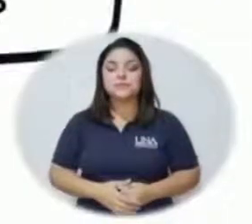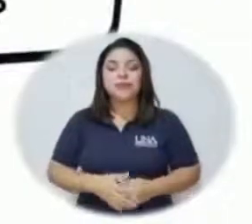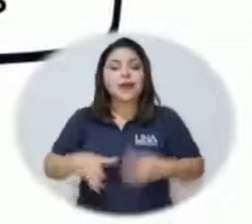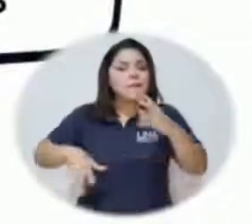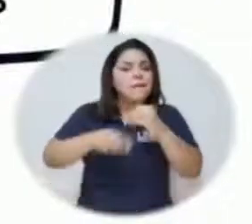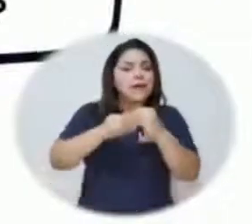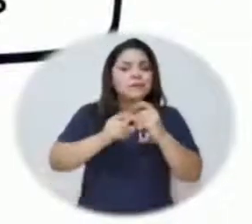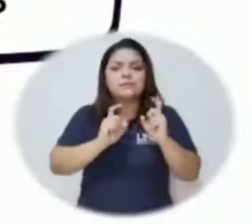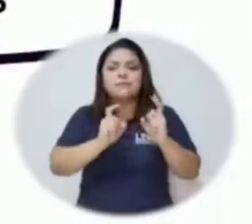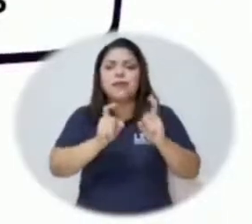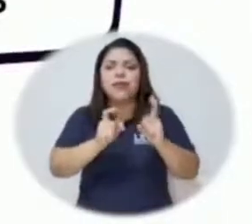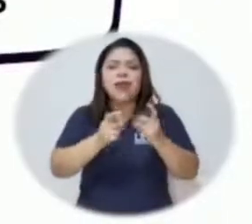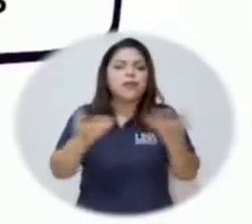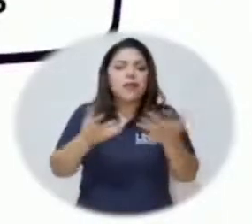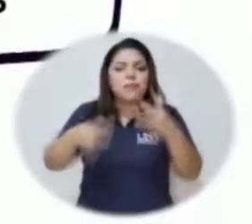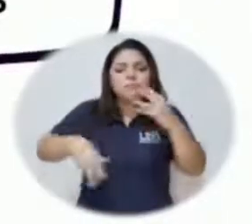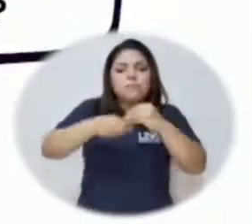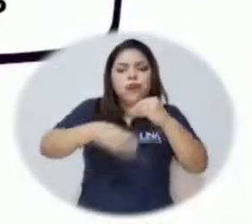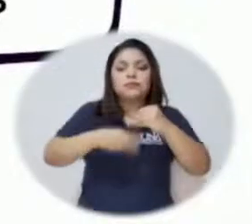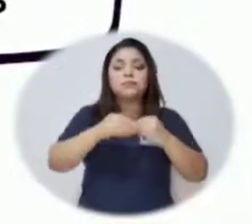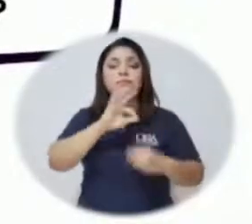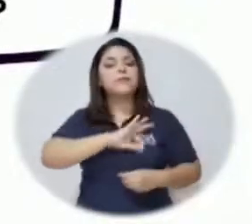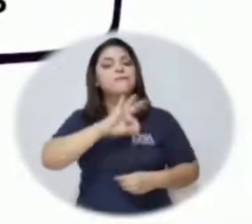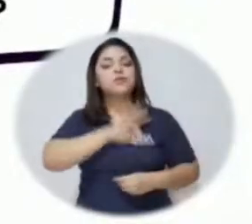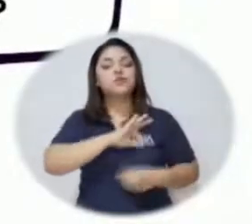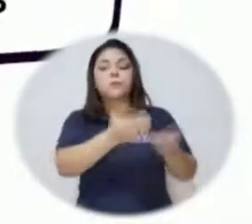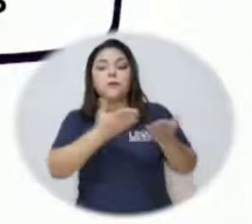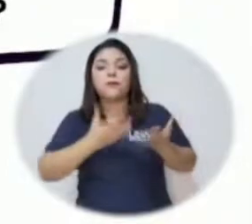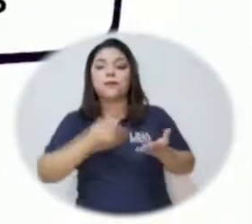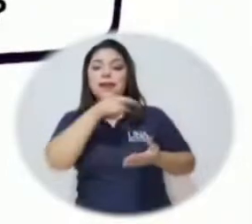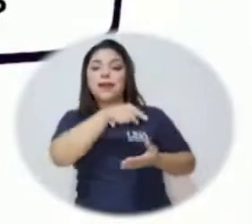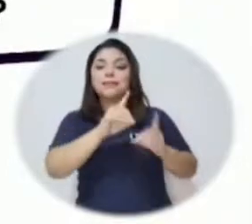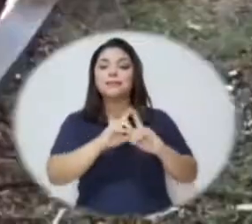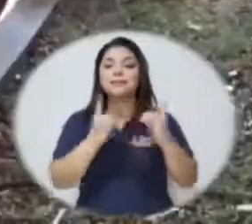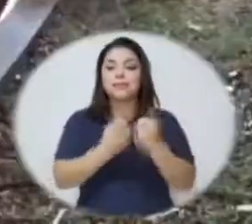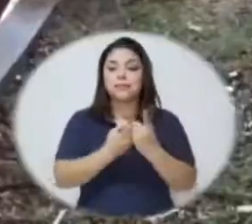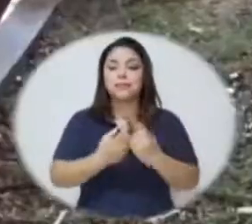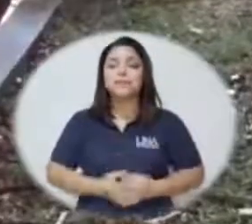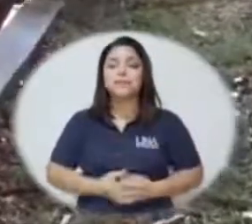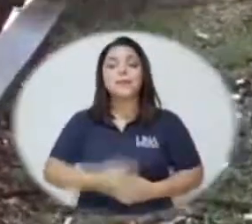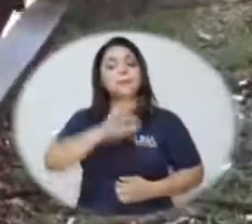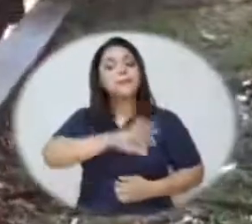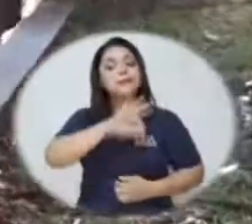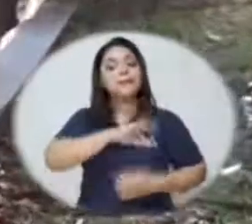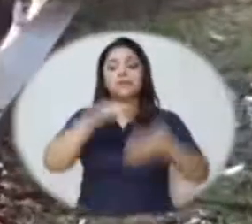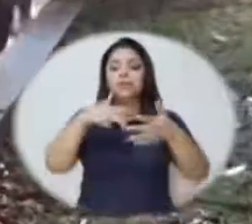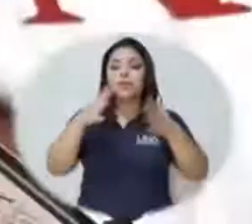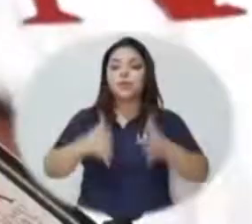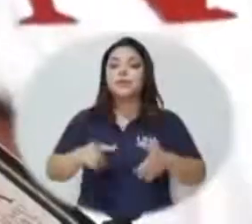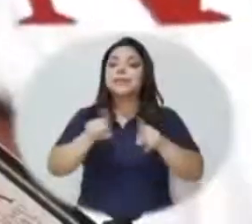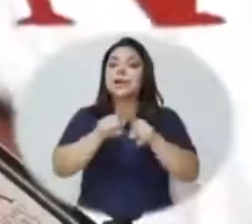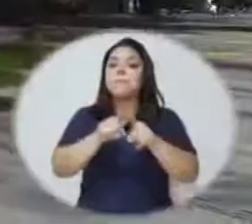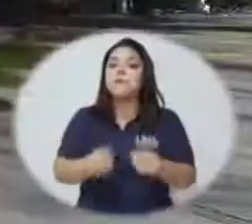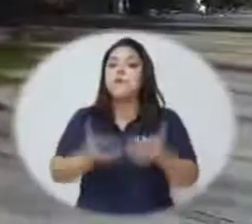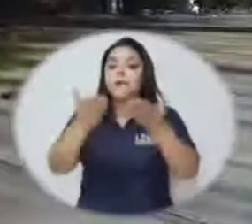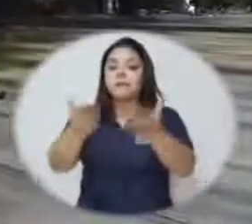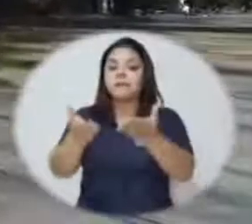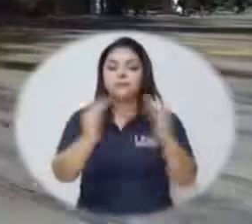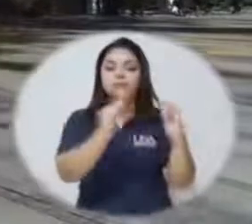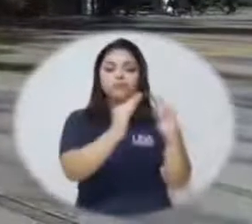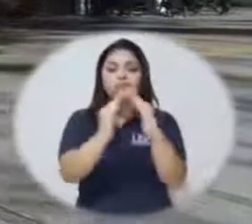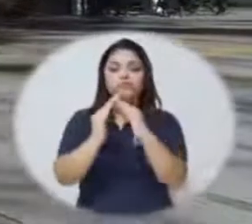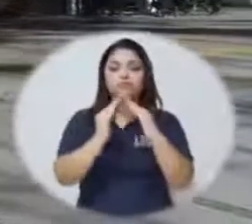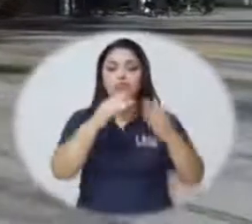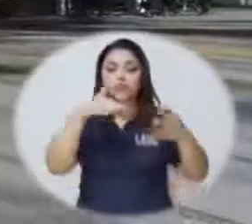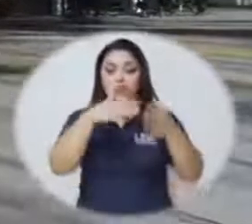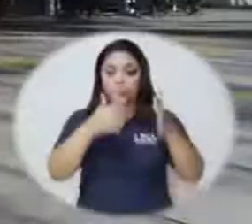Y además de las becas, ¿qué otros beneficios me ofrece ese departamento? Bienestar Estudiantil también te ofrece